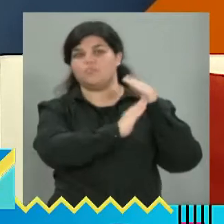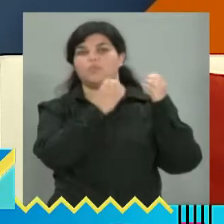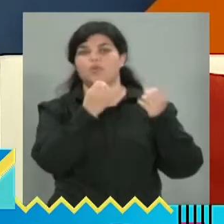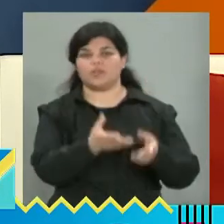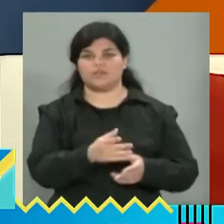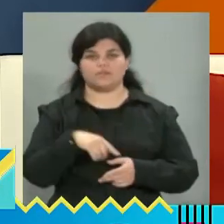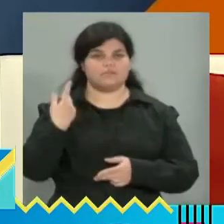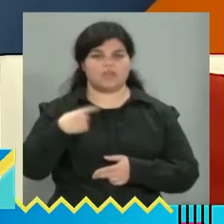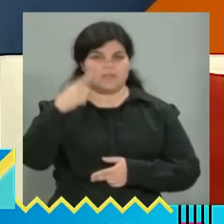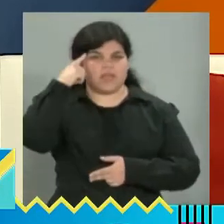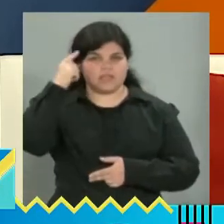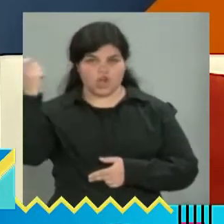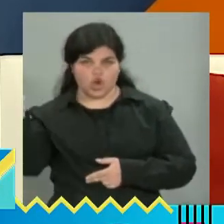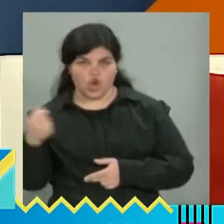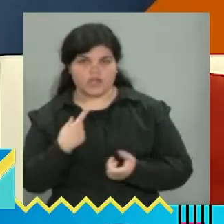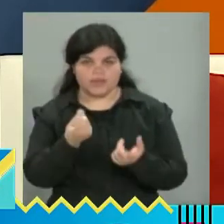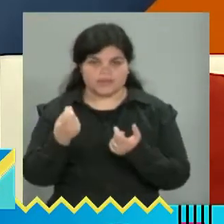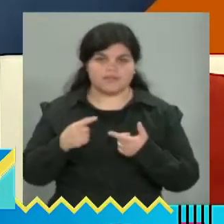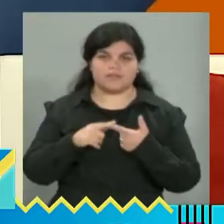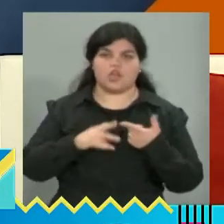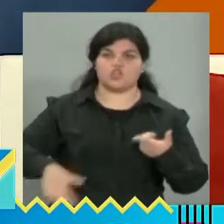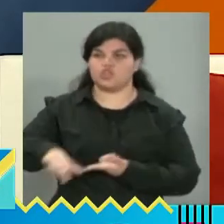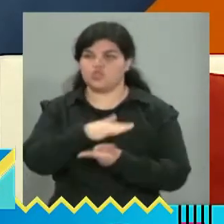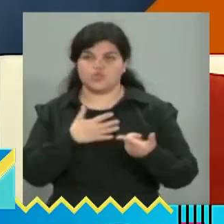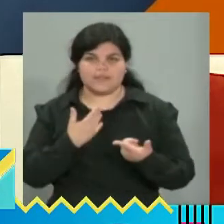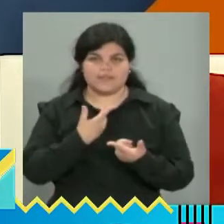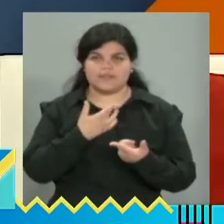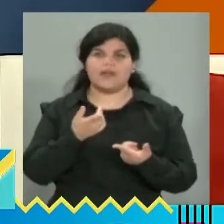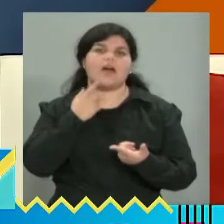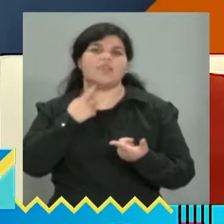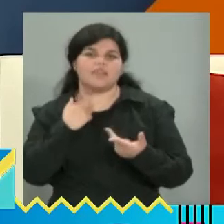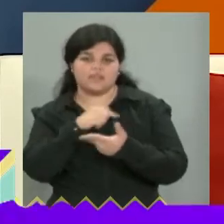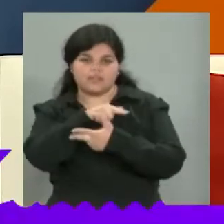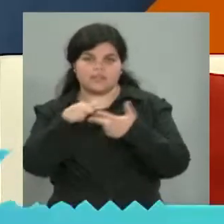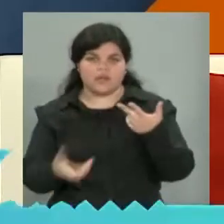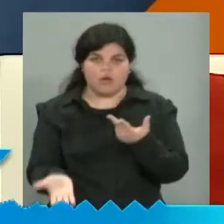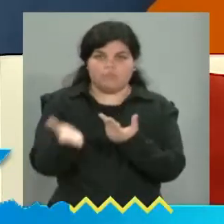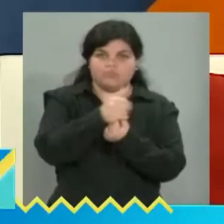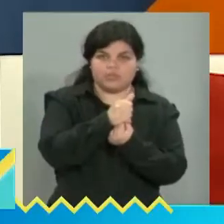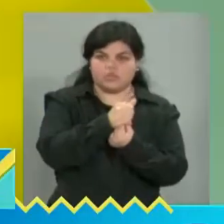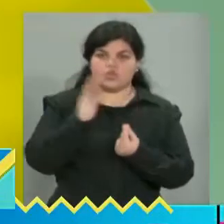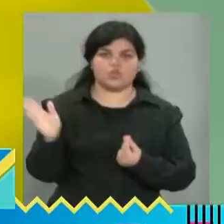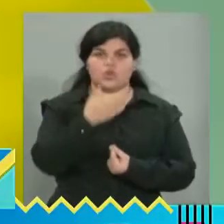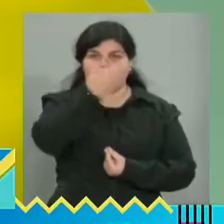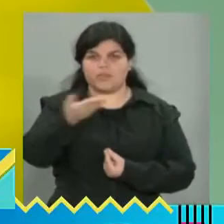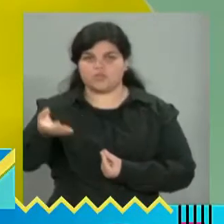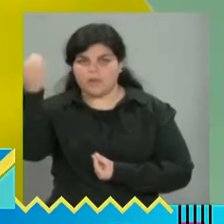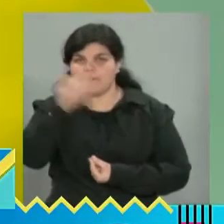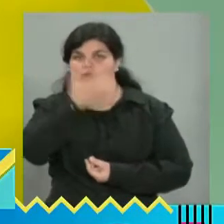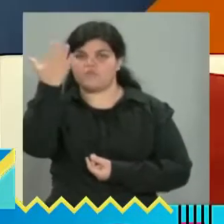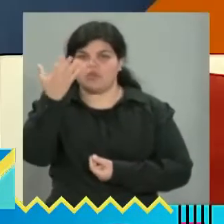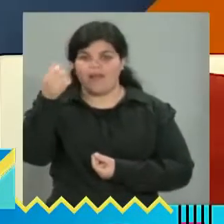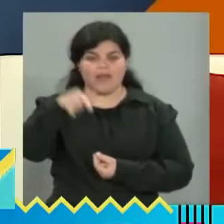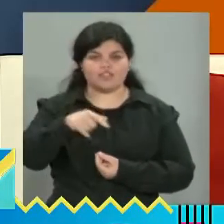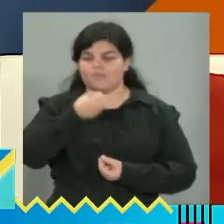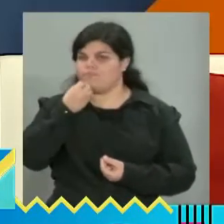dependencia psicológica, social, adictiva, que participen todos los profesionales que pueden ayudar a una persona es lo